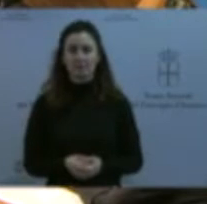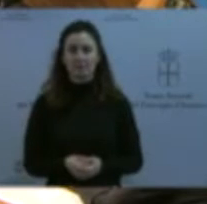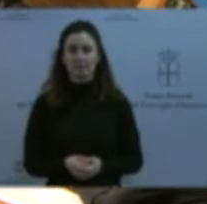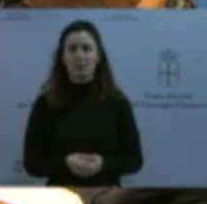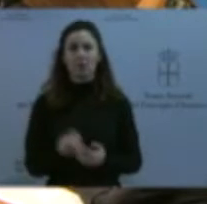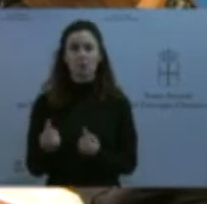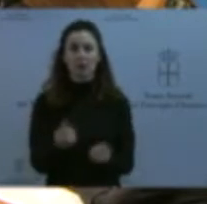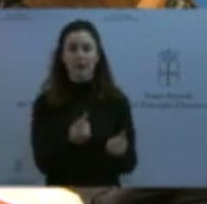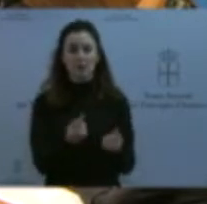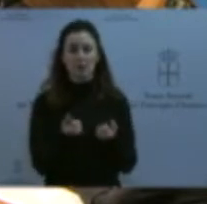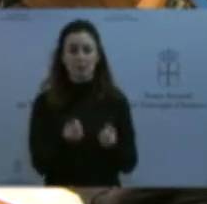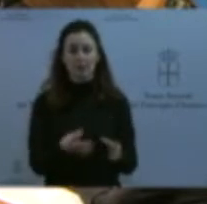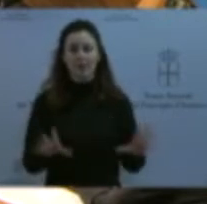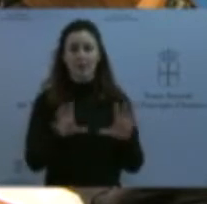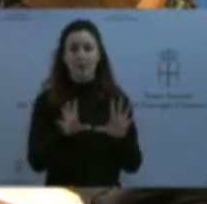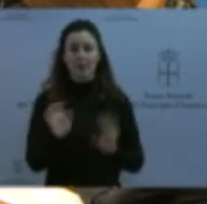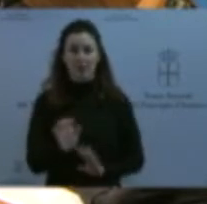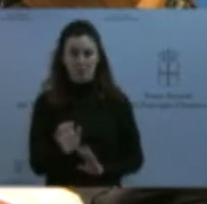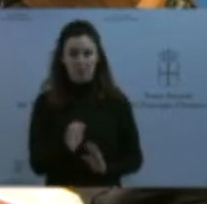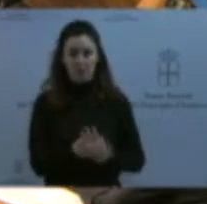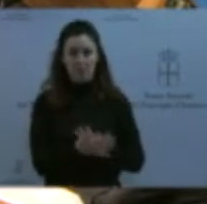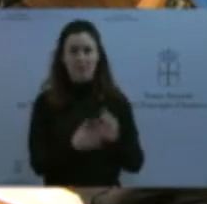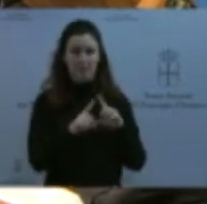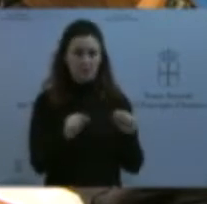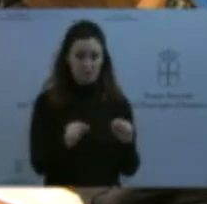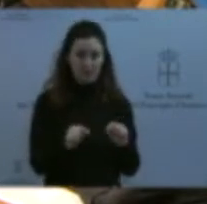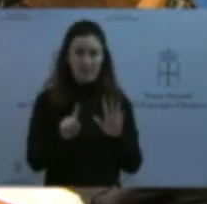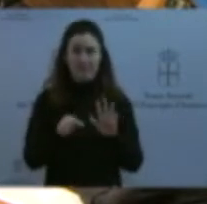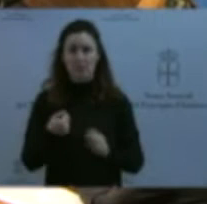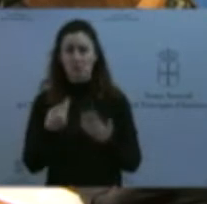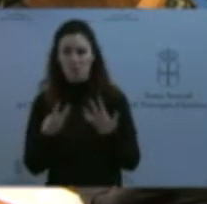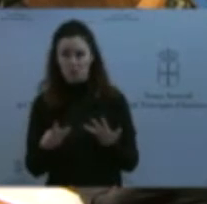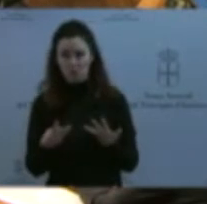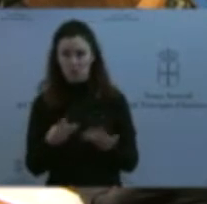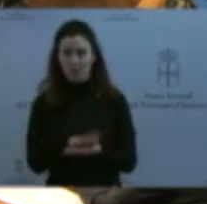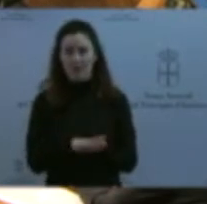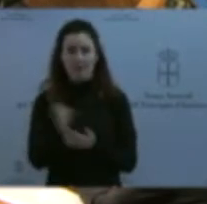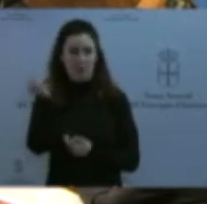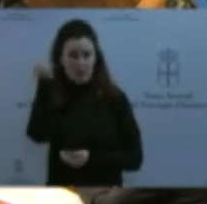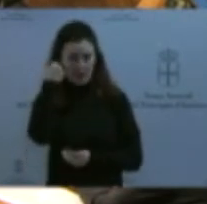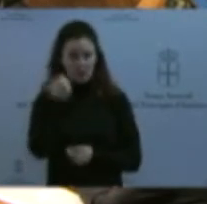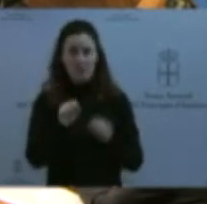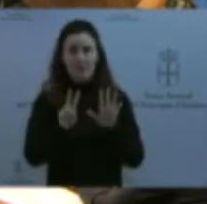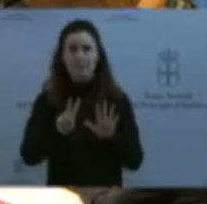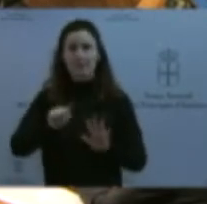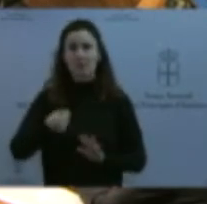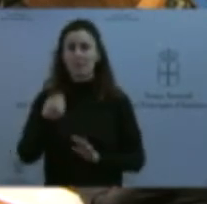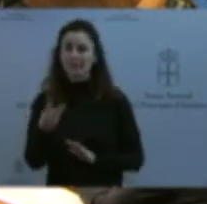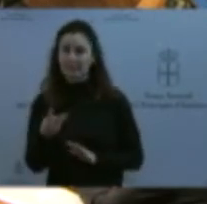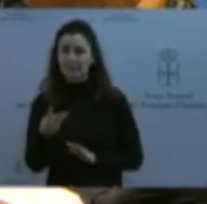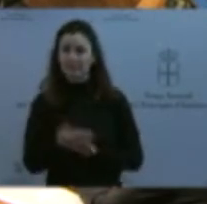caso de Asturias, 6,8 en el caso de Aragón, 7,3 en el caso del País Vasco.